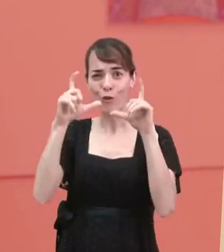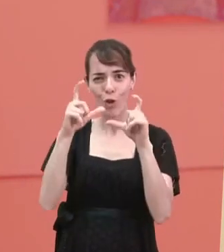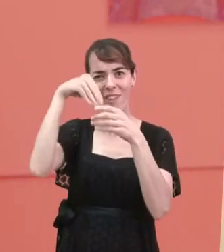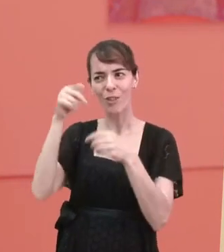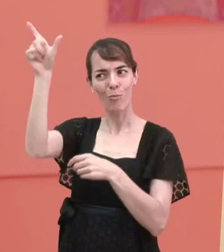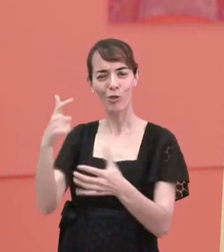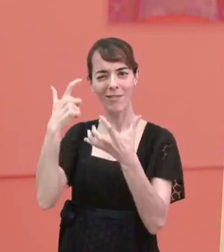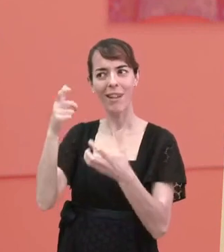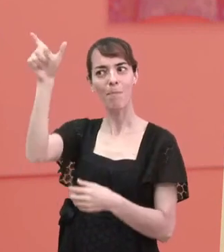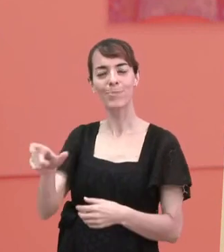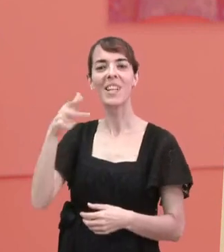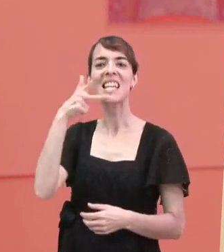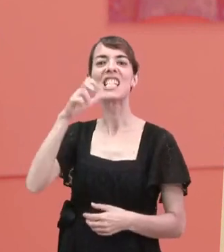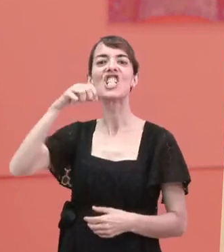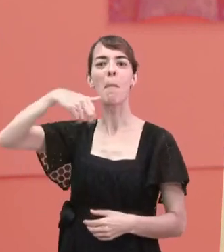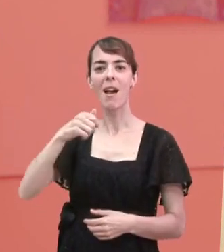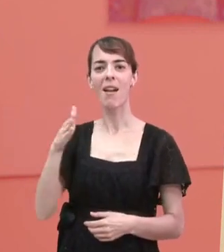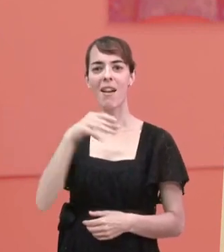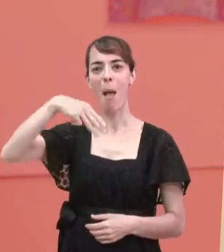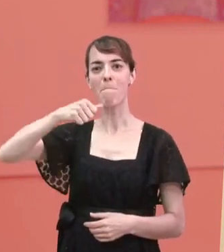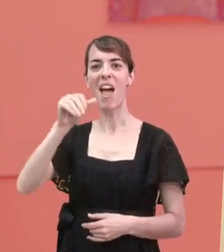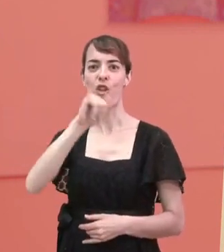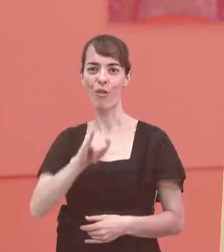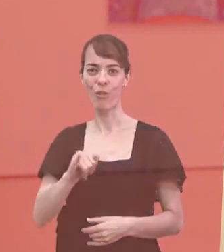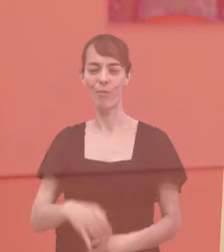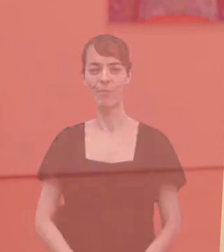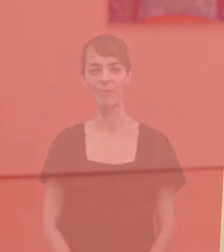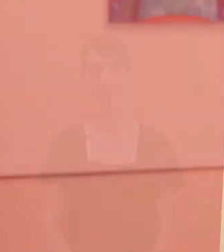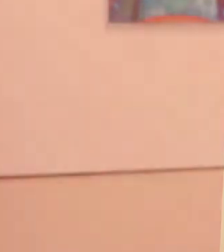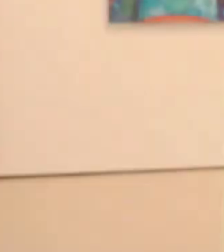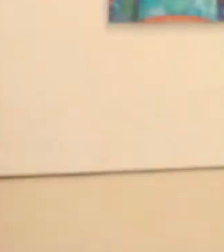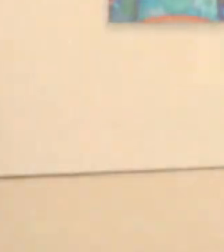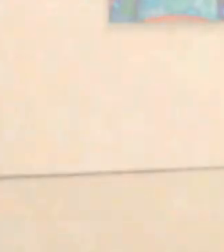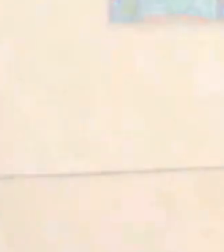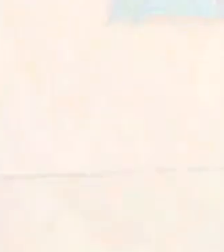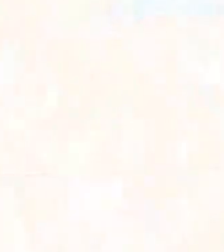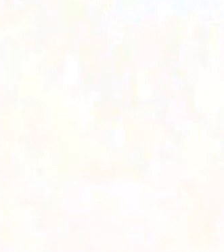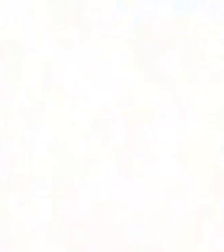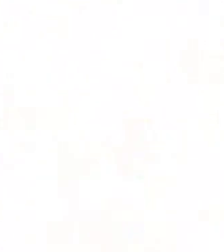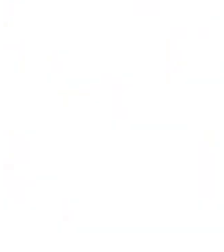dentro de la fotografía, que es algo más que fotografía, para mí es Chema Amadós.